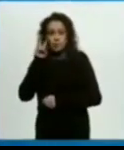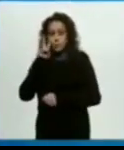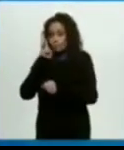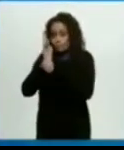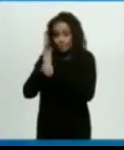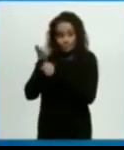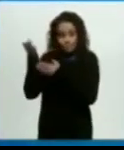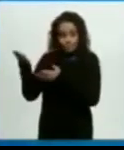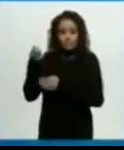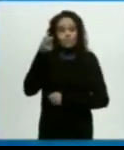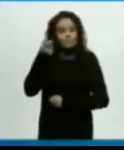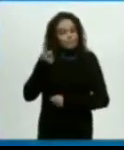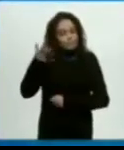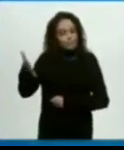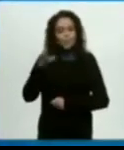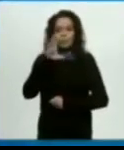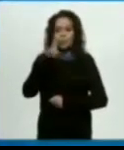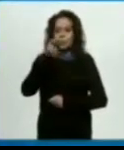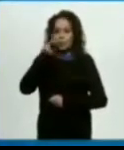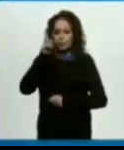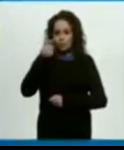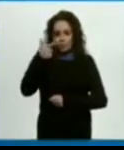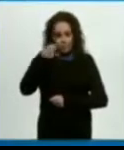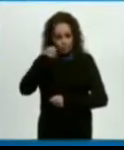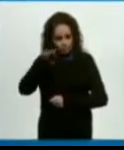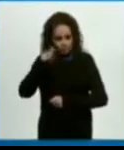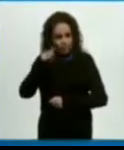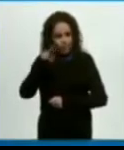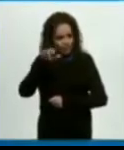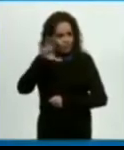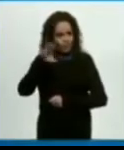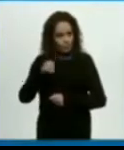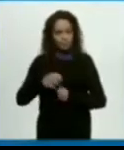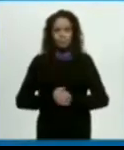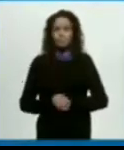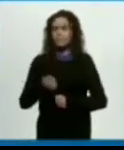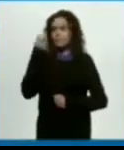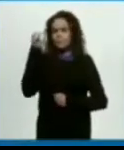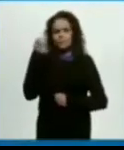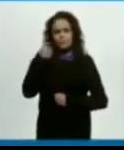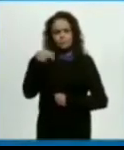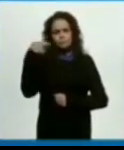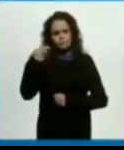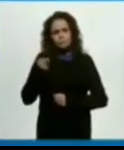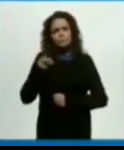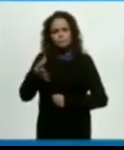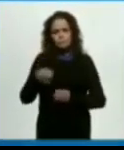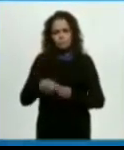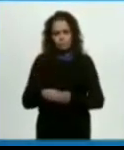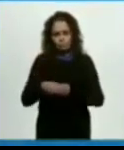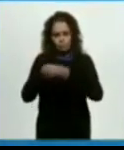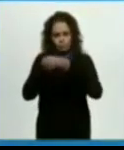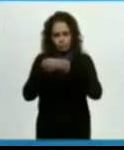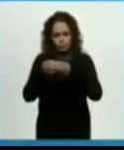Por eso se llaman cuerpos geométricos. ¿Cómo se llama este cuerpo geométrico?